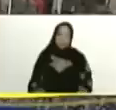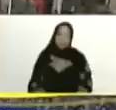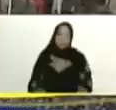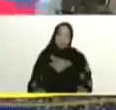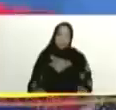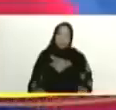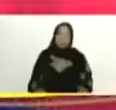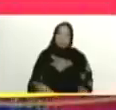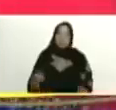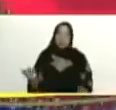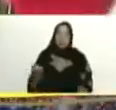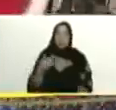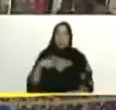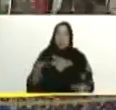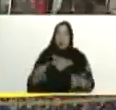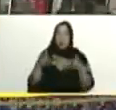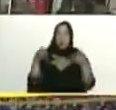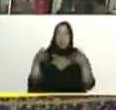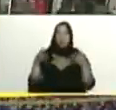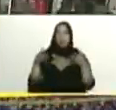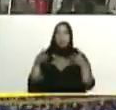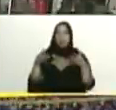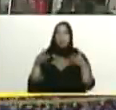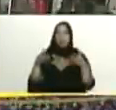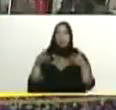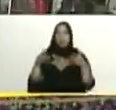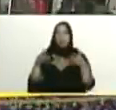¡Lo lograremos!